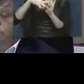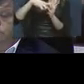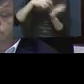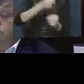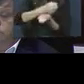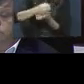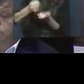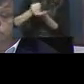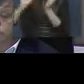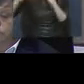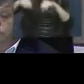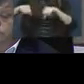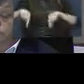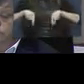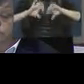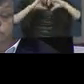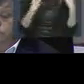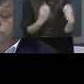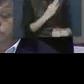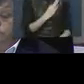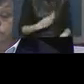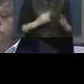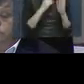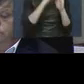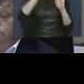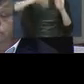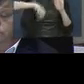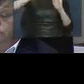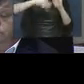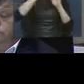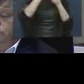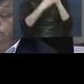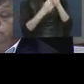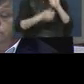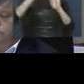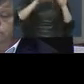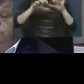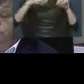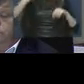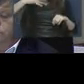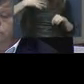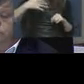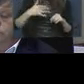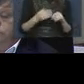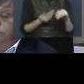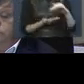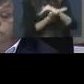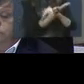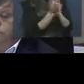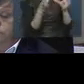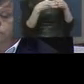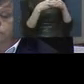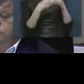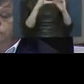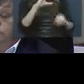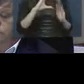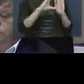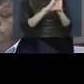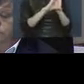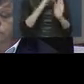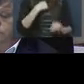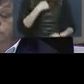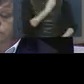tramitado, aprobado en la Cámara de Diputados. Ahí se aprobaron los aspectos esenciales, tanto en la Comisión de Constitución, que me tocó presidir